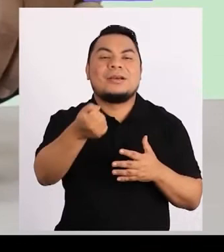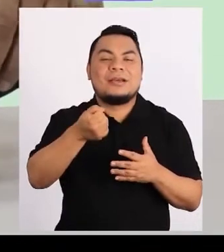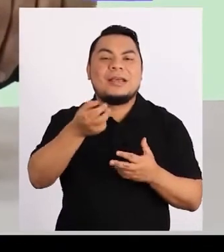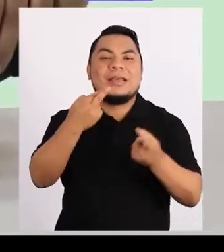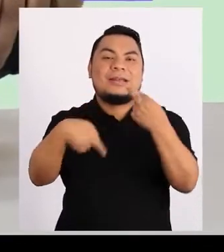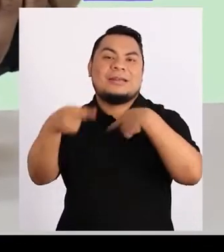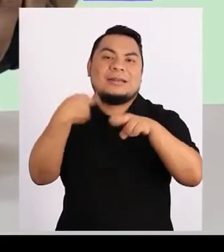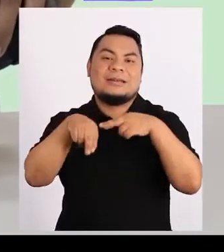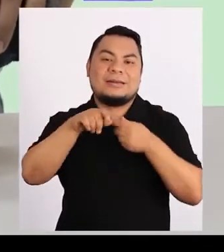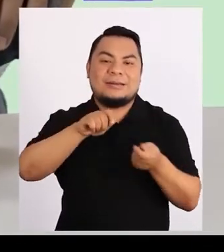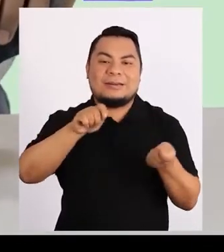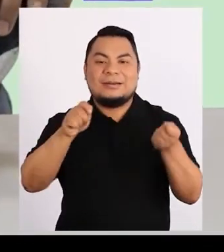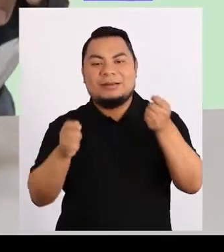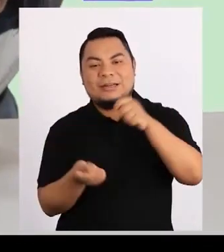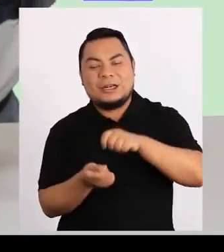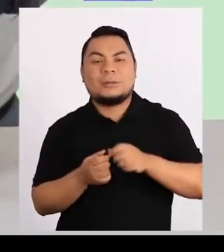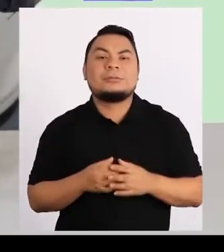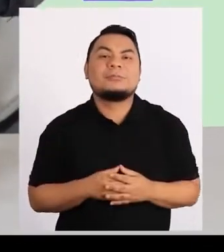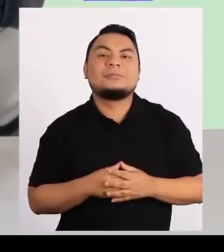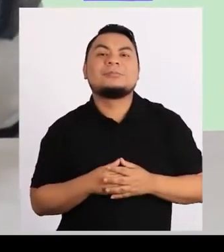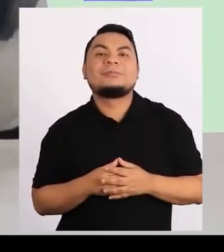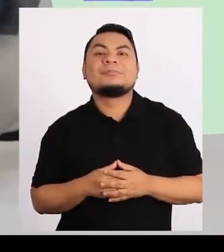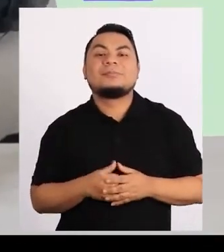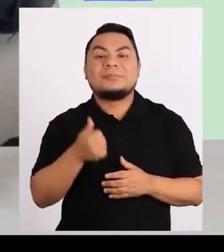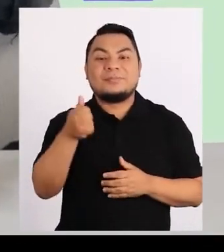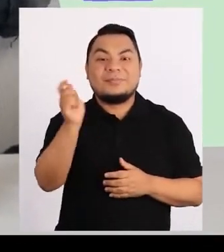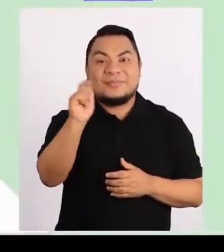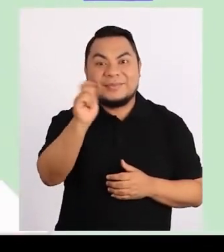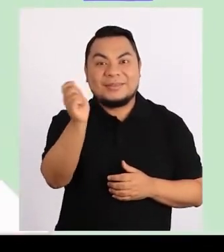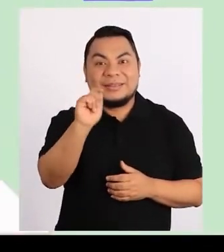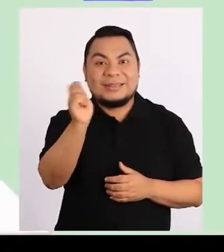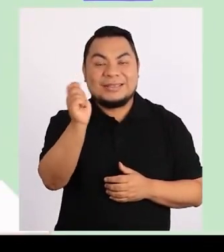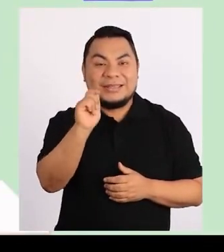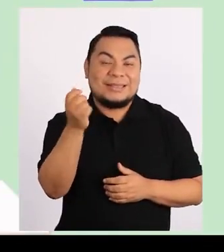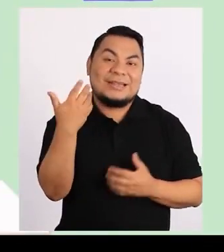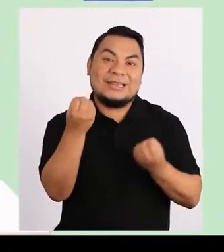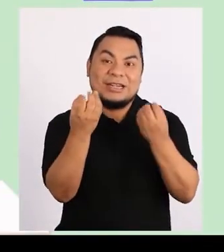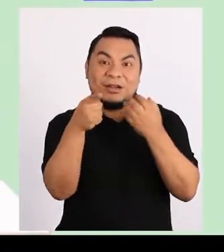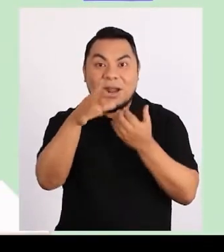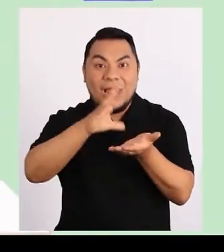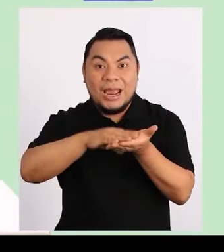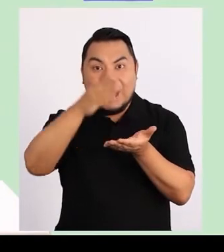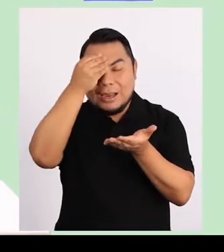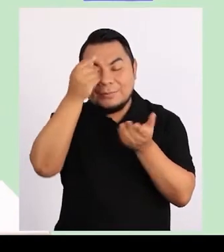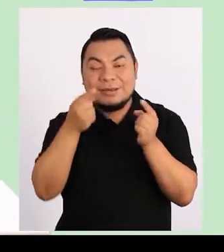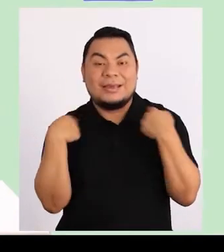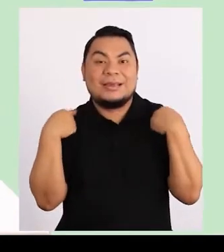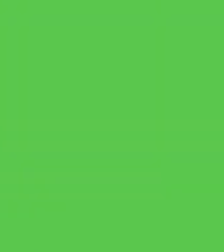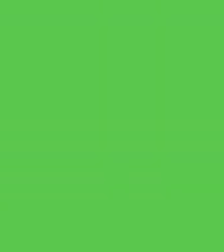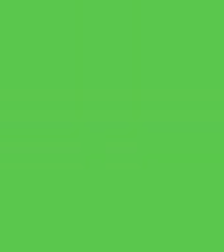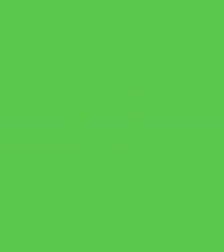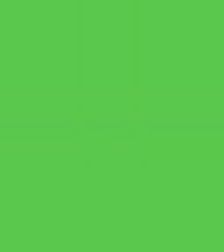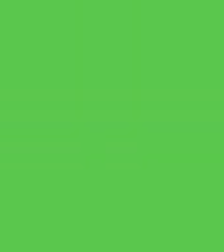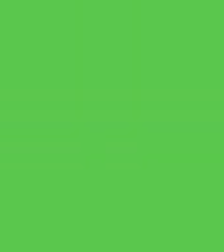regresamos. Jorge, ven para acá. Eso, mira lo que ganaste. Aprendiste a girar.